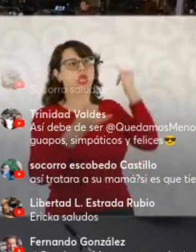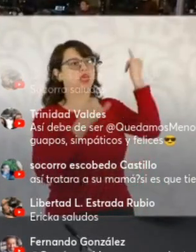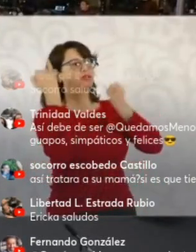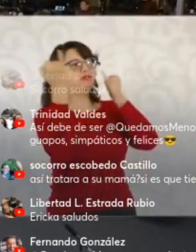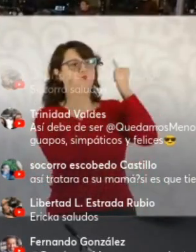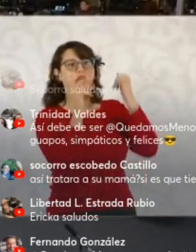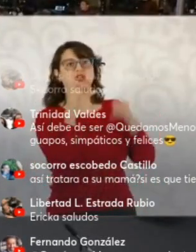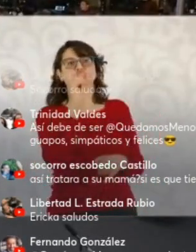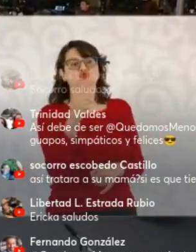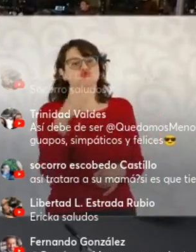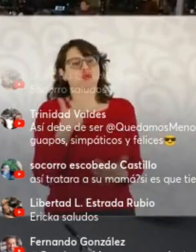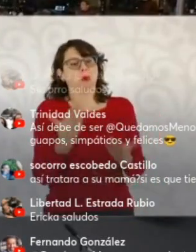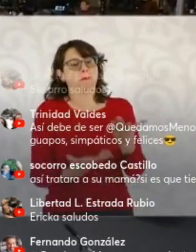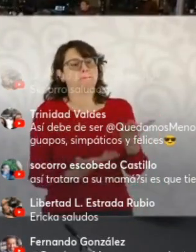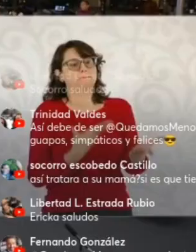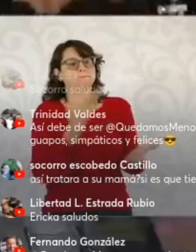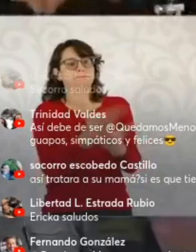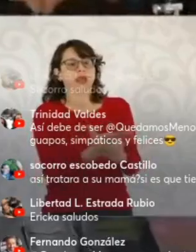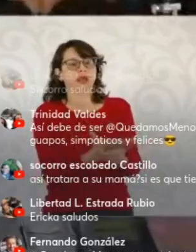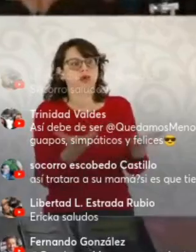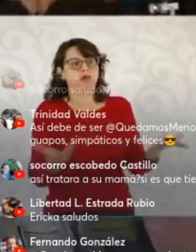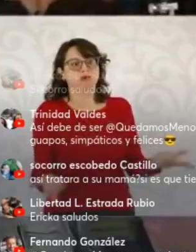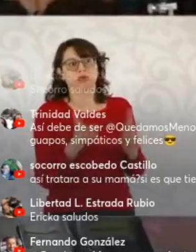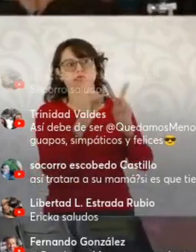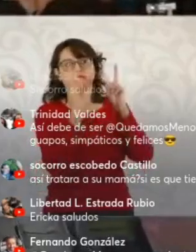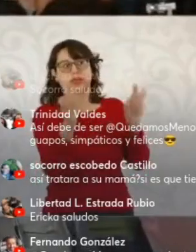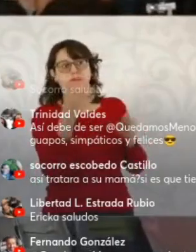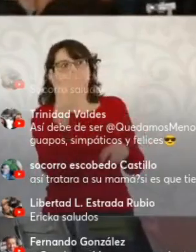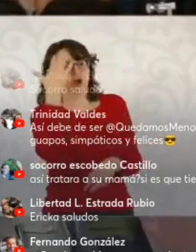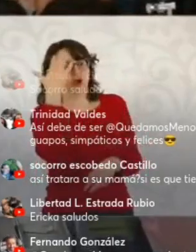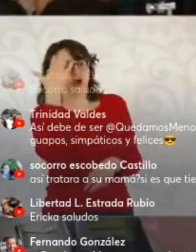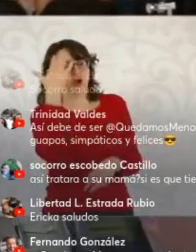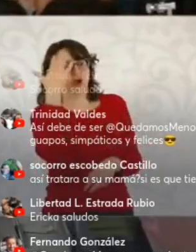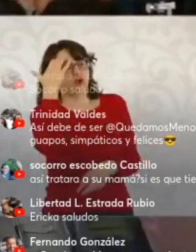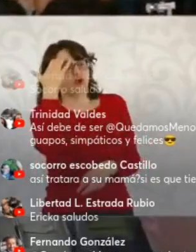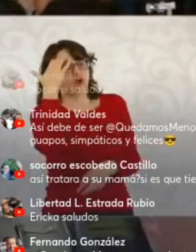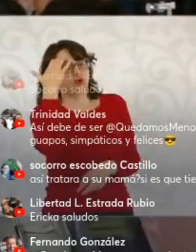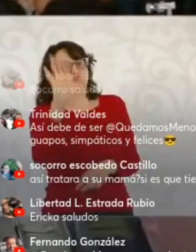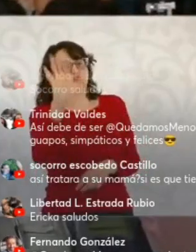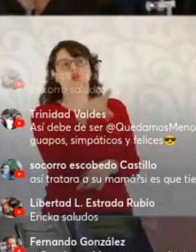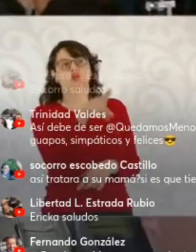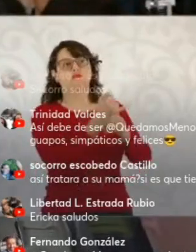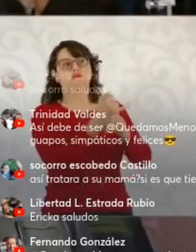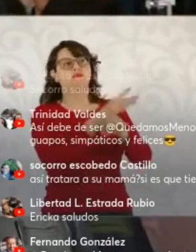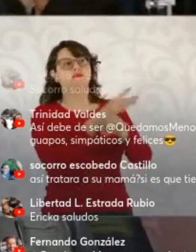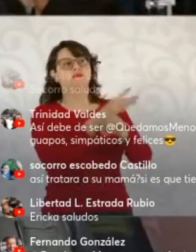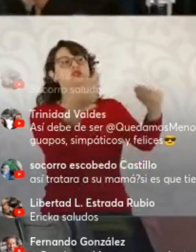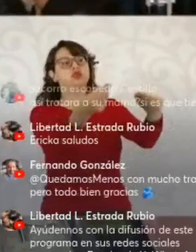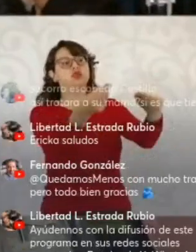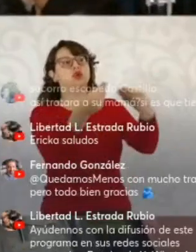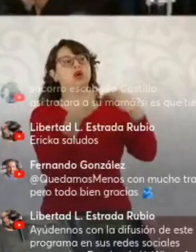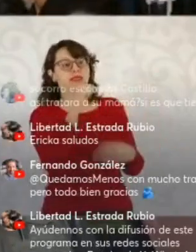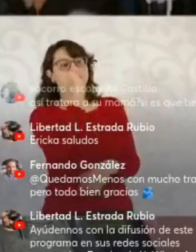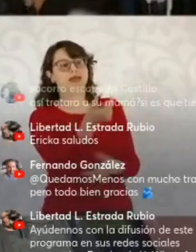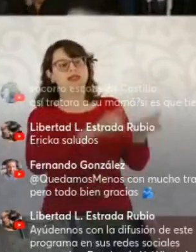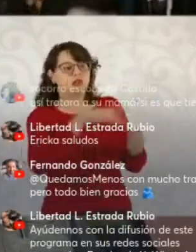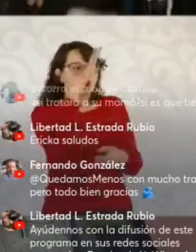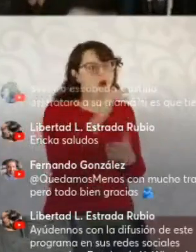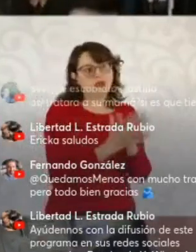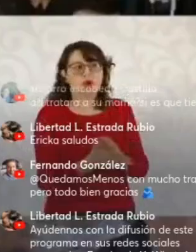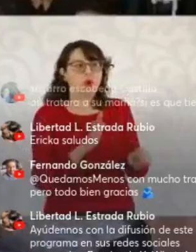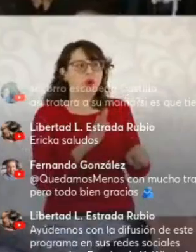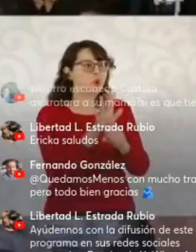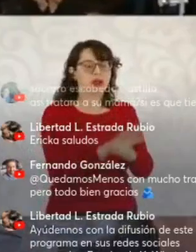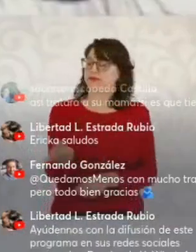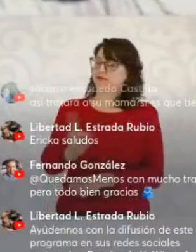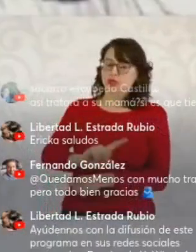planteando, Presidenta, es algo que desconocemos, ¿sí o no? Porque no nos han dado la información de qué tipo de arreglos y